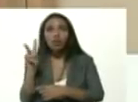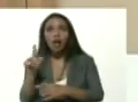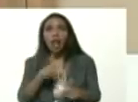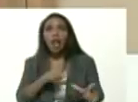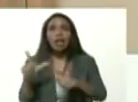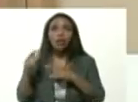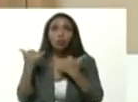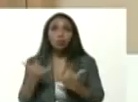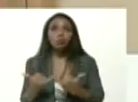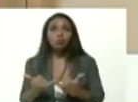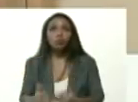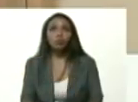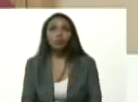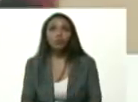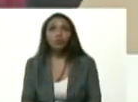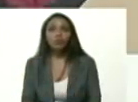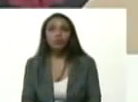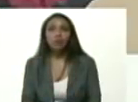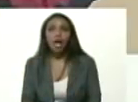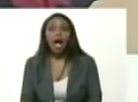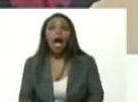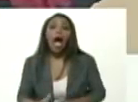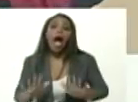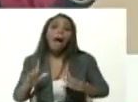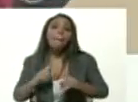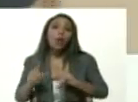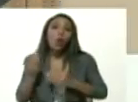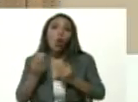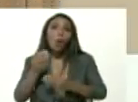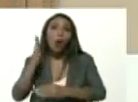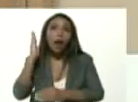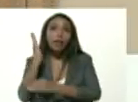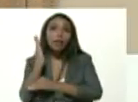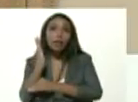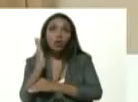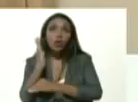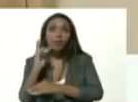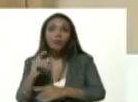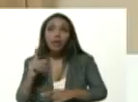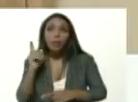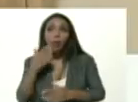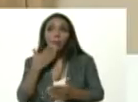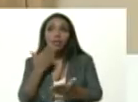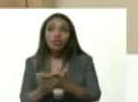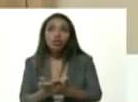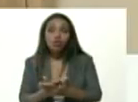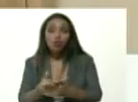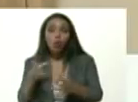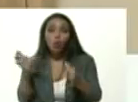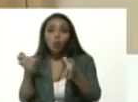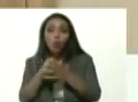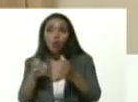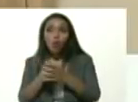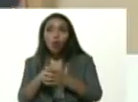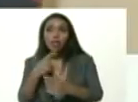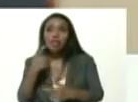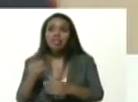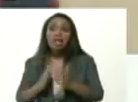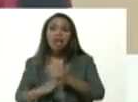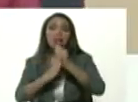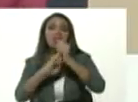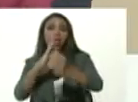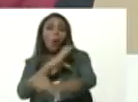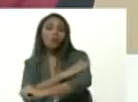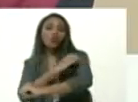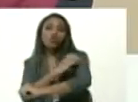ya. Ah, pero como sancionaron Conviasa por petición de un bandido que se dice el líder de la